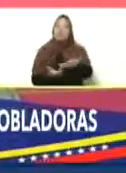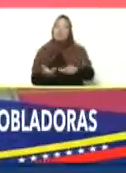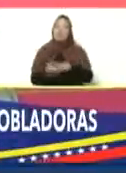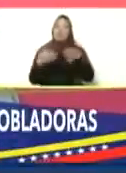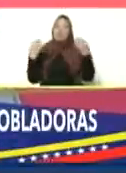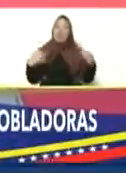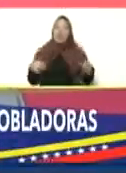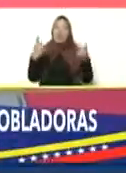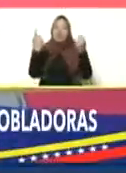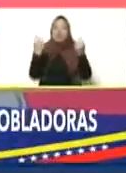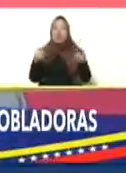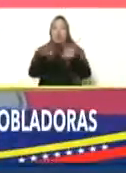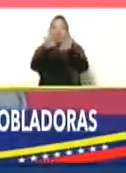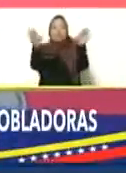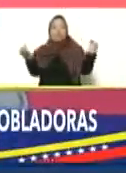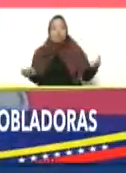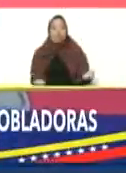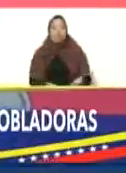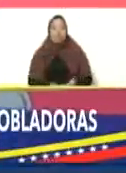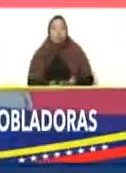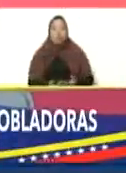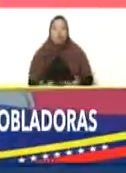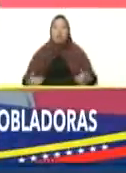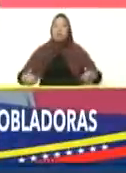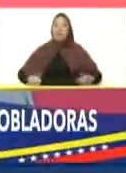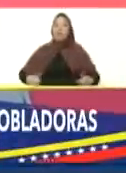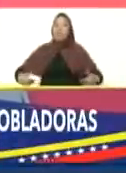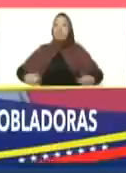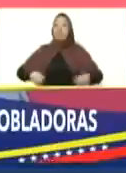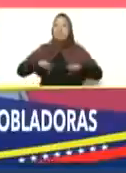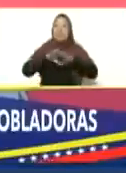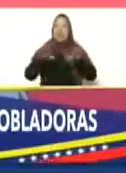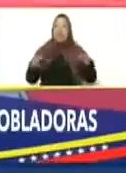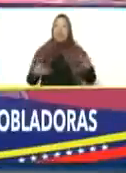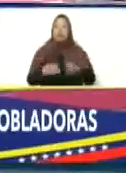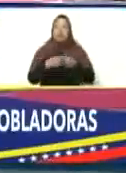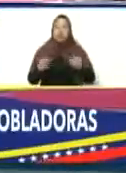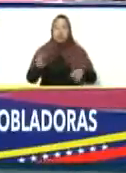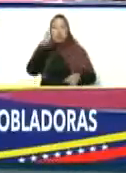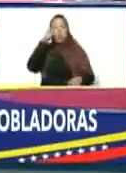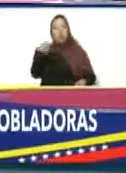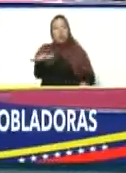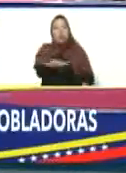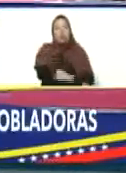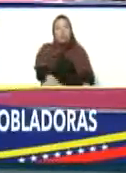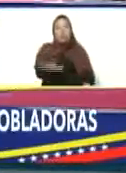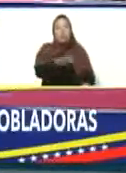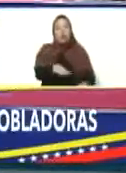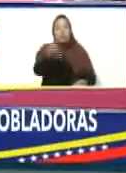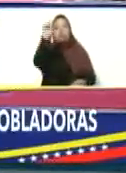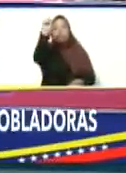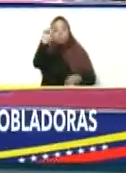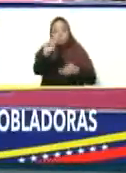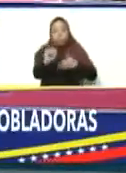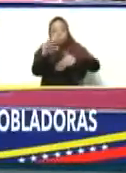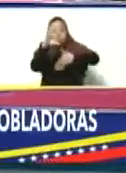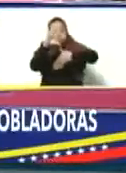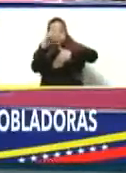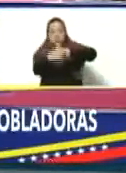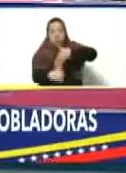económica del mundo que nos afecta a todos los pueblos del sur y mientras tanto